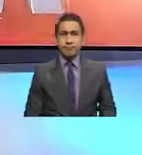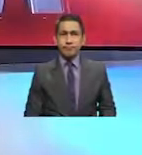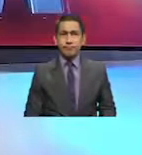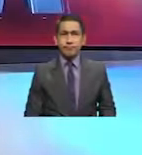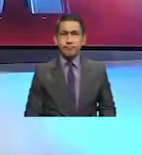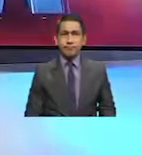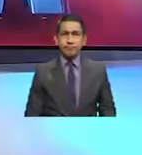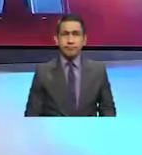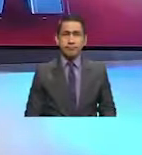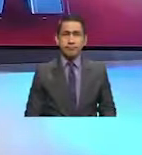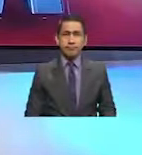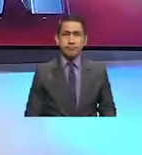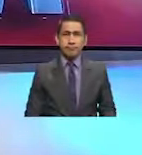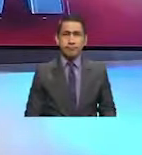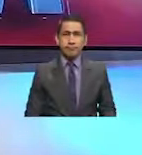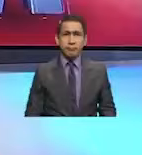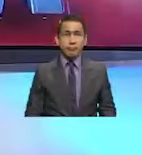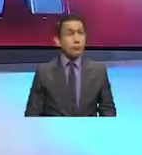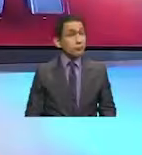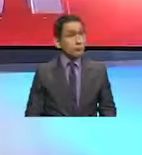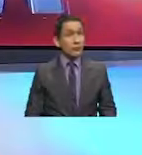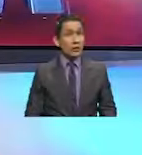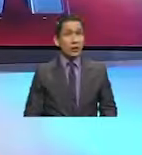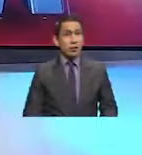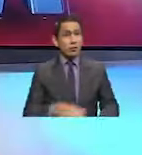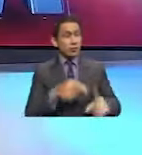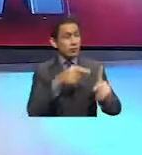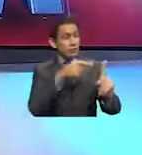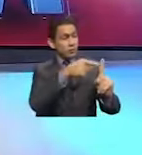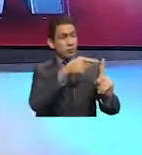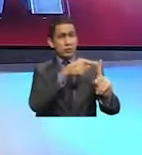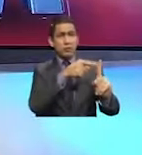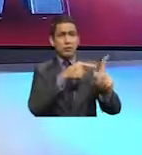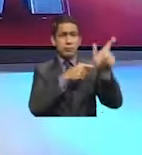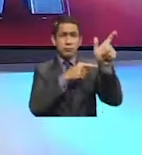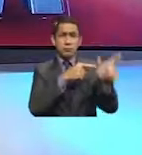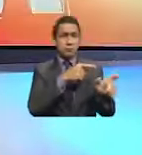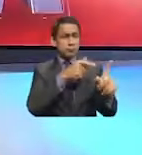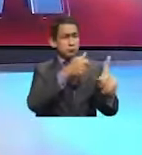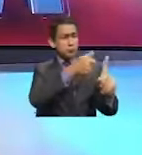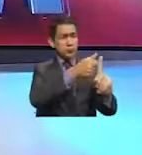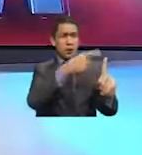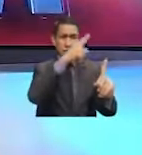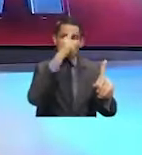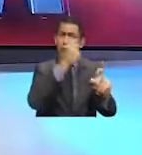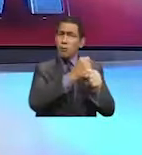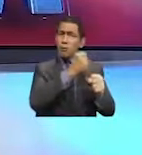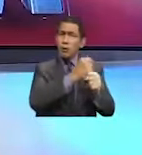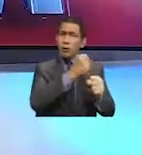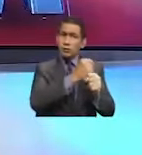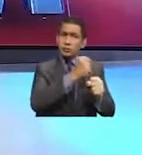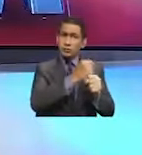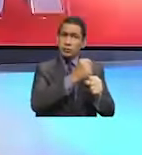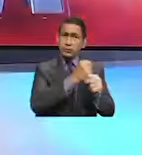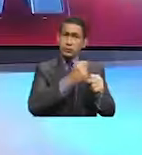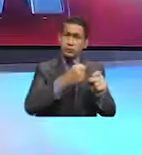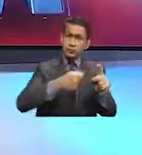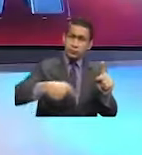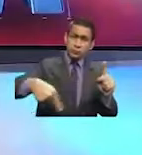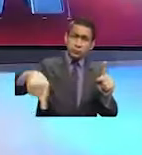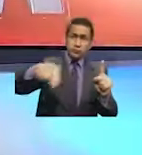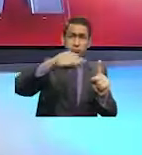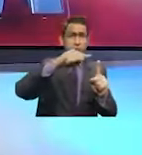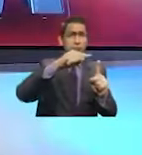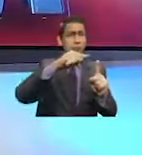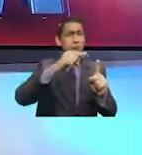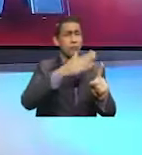Claro, ¿y cómo no felicitar a Fiticen? Si Fiticen se gana la vida honradamente y se ha ganado la confianza, al menos él